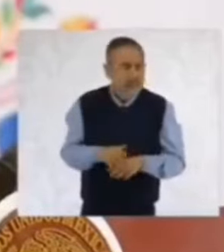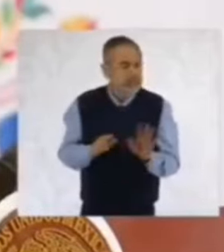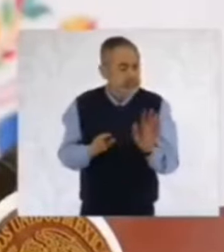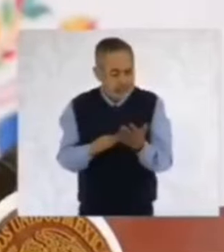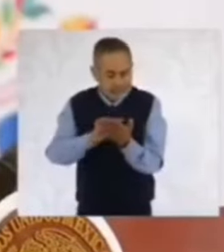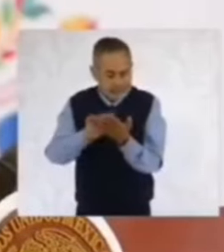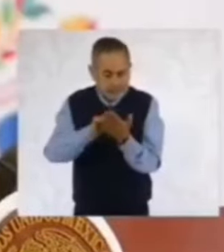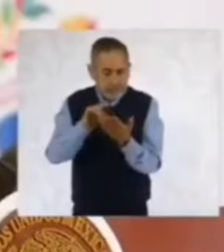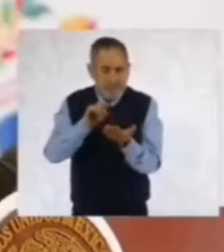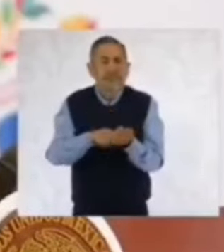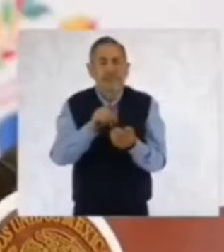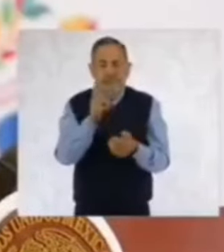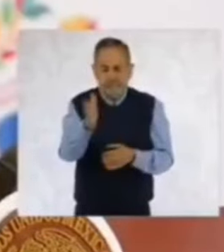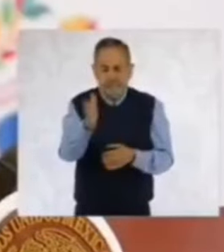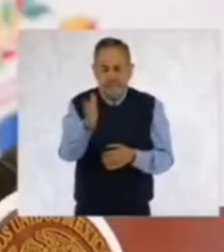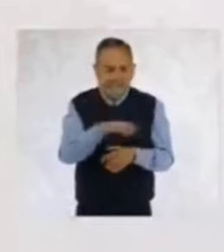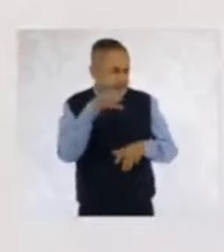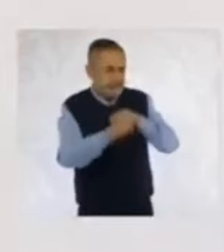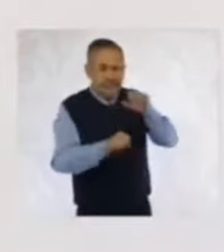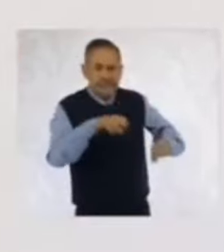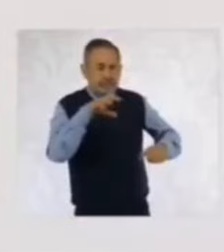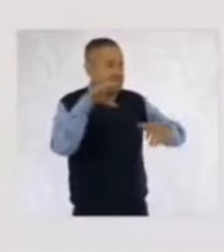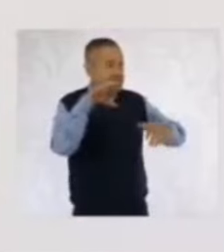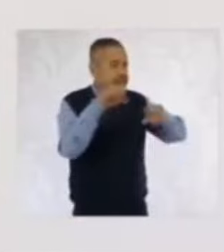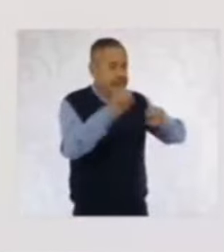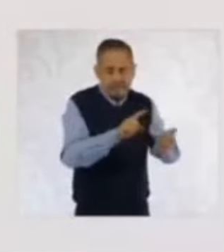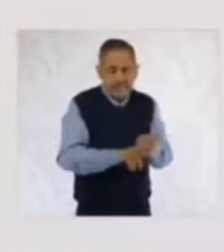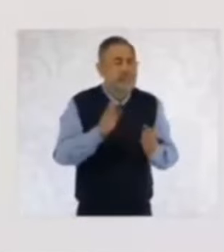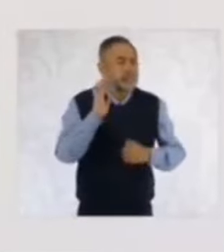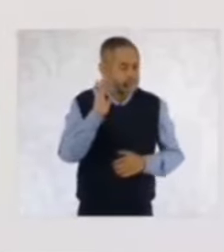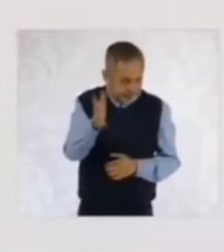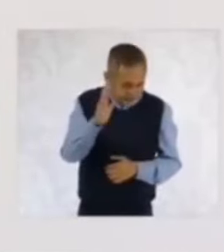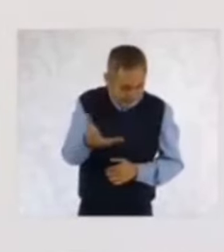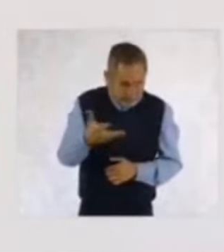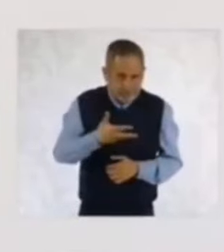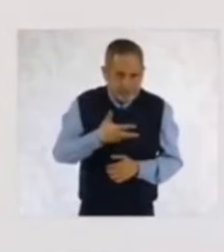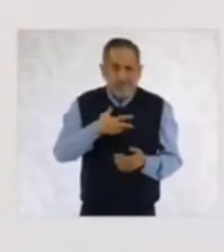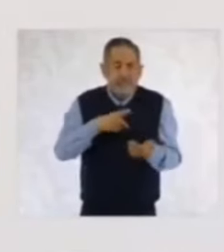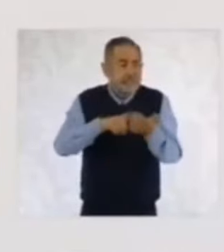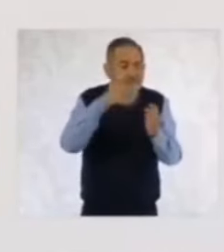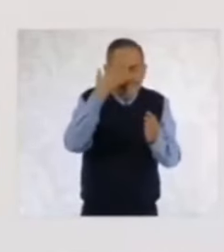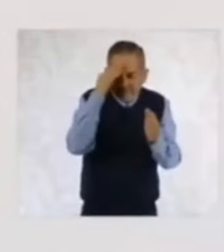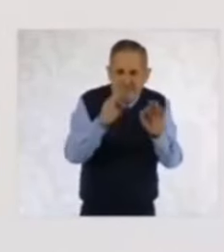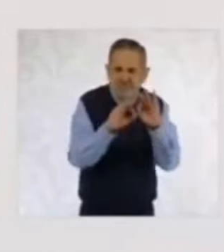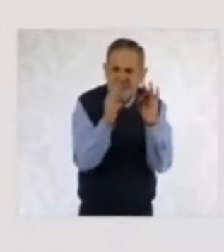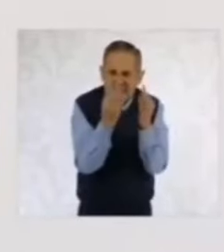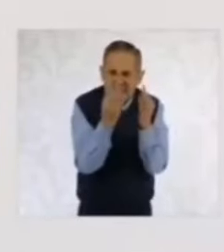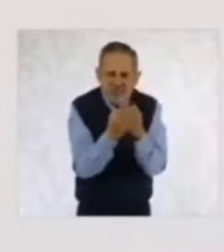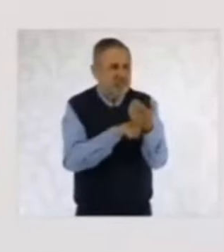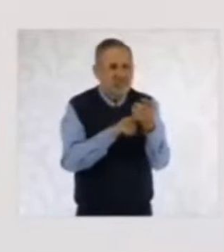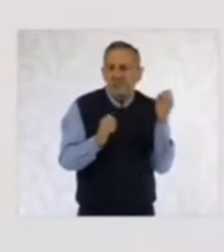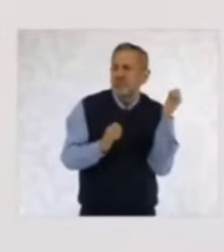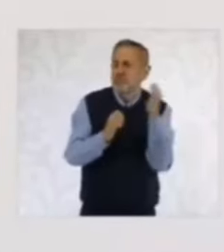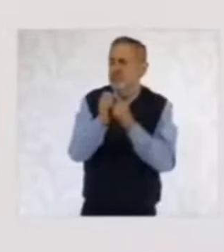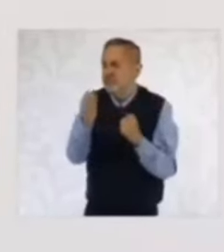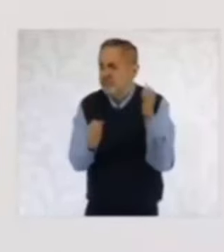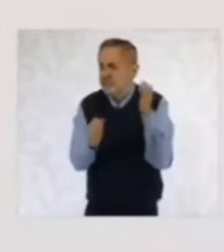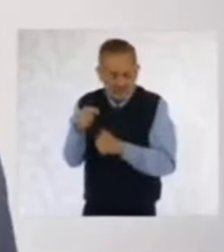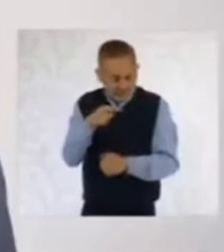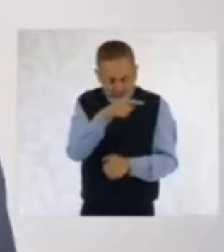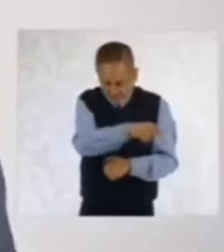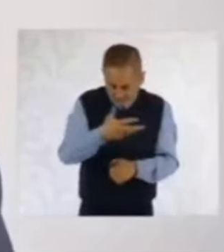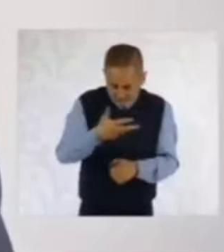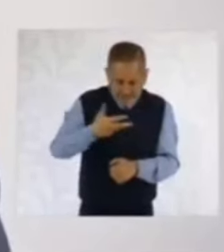ahí hay detenciones y hay claramente un modus operandi de cómo por lo menos en lo